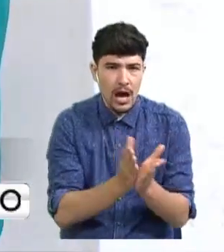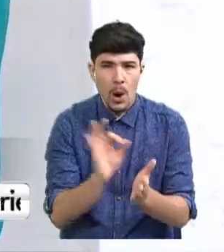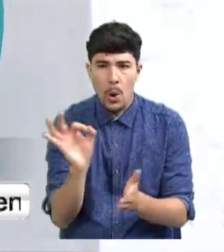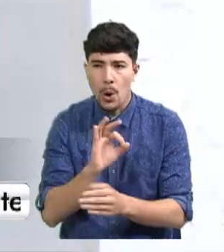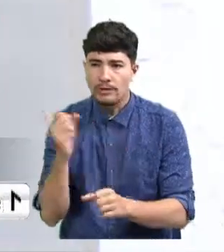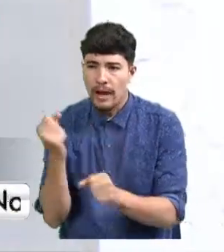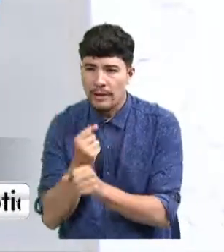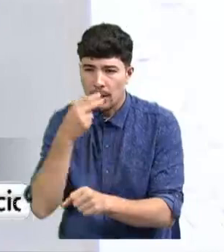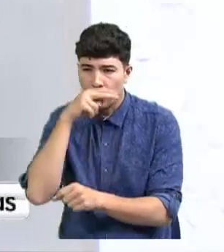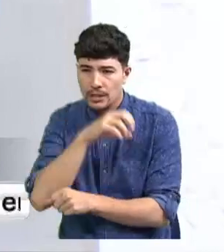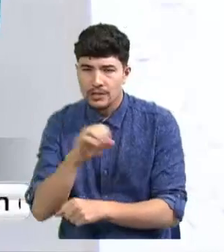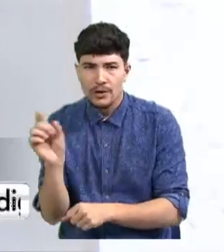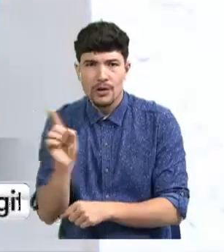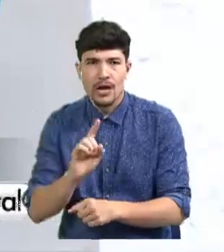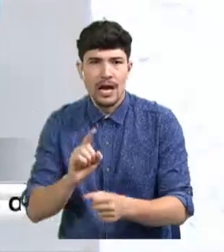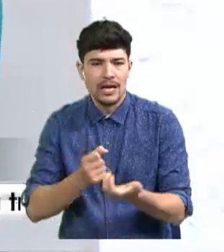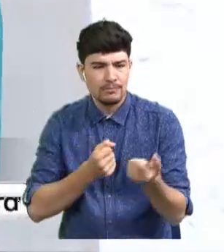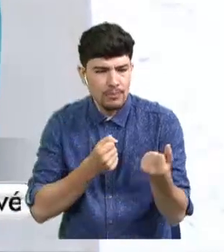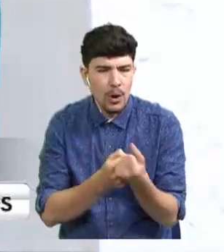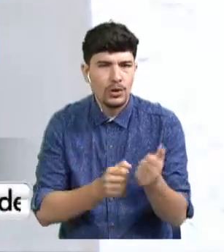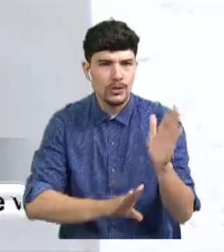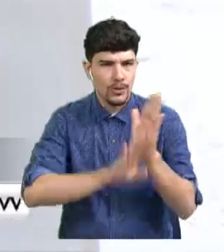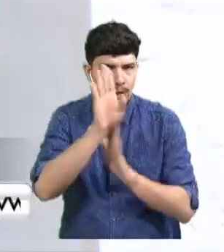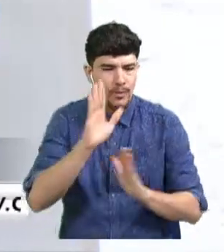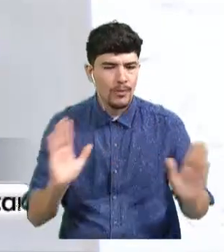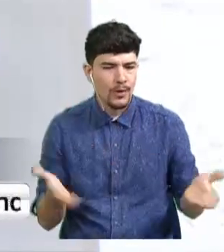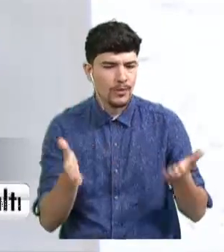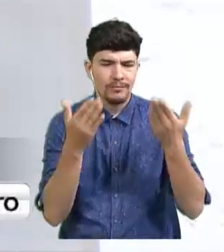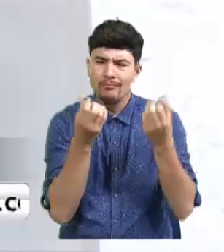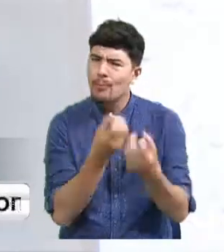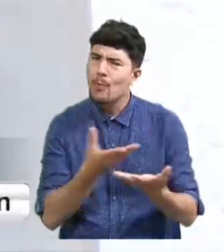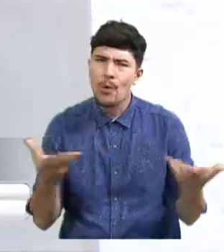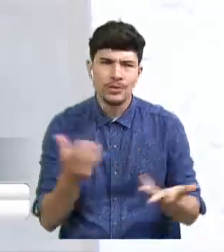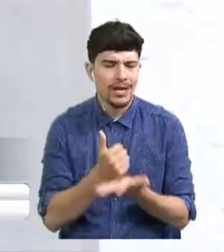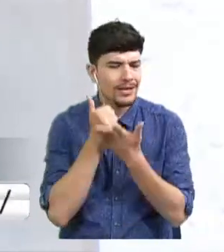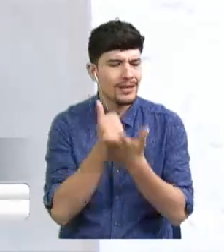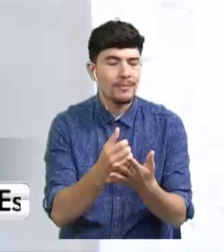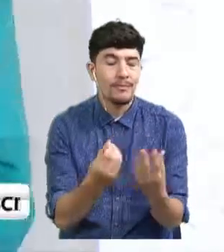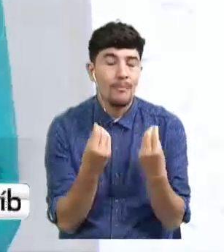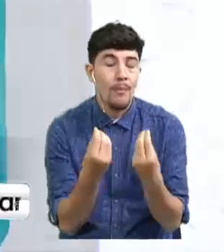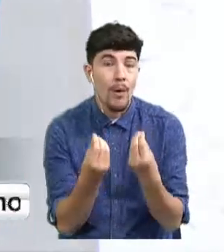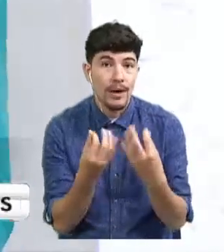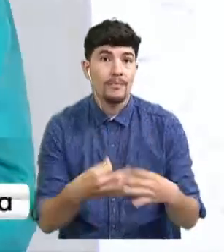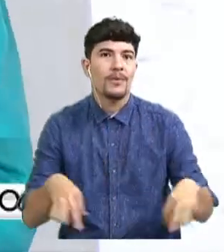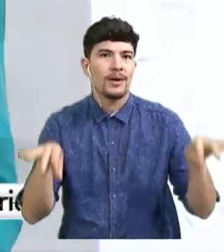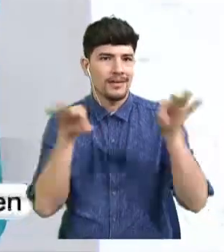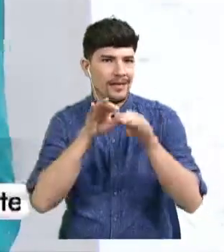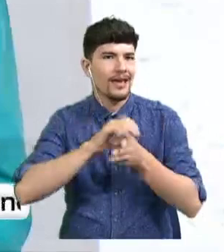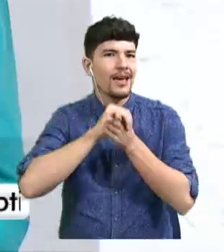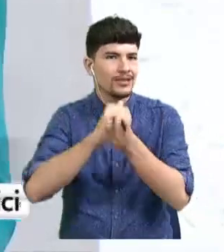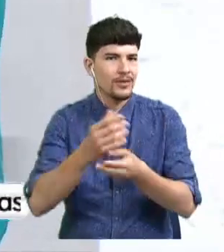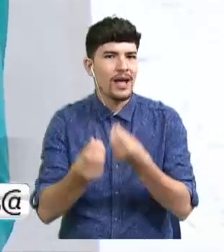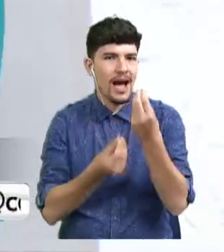colaborarles a sus padres, ayuda al progreso, la productividad, en fin. Es muy, muy buena toda esa gestión